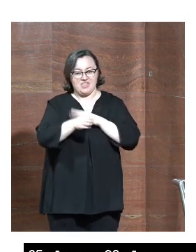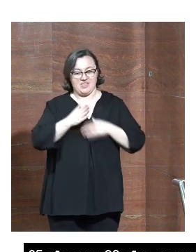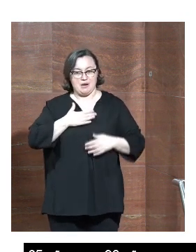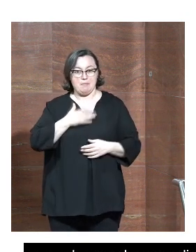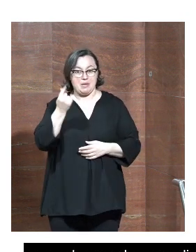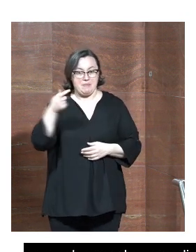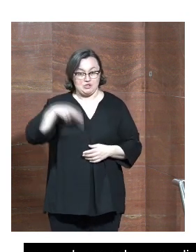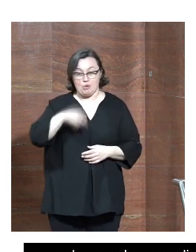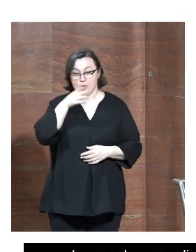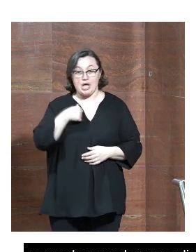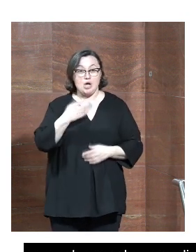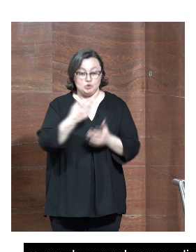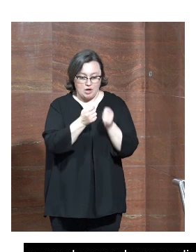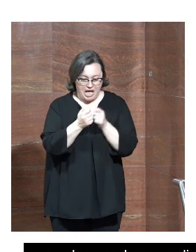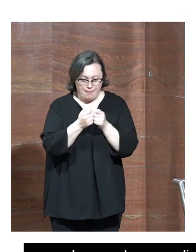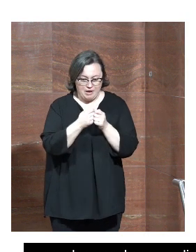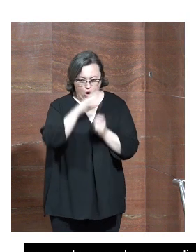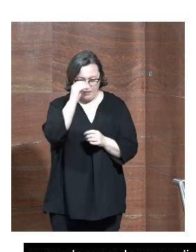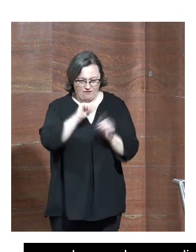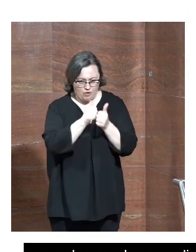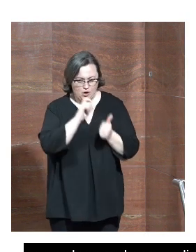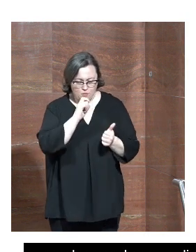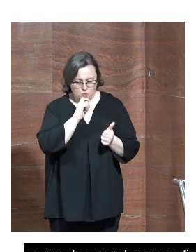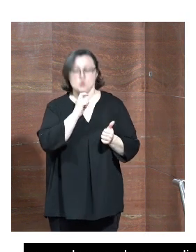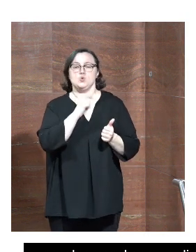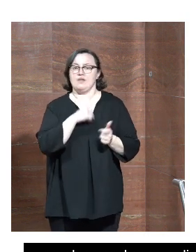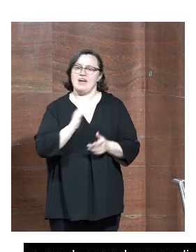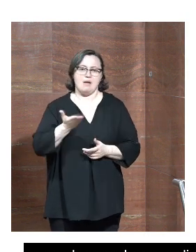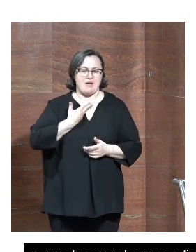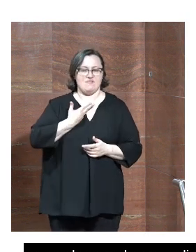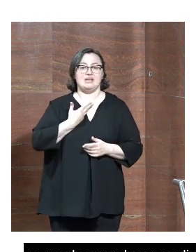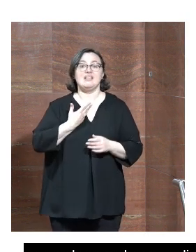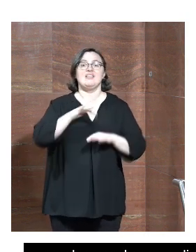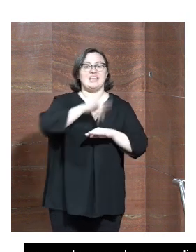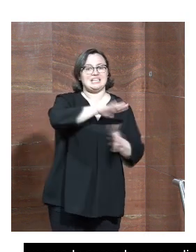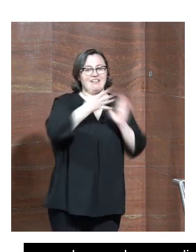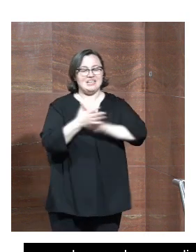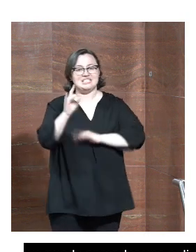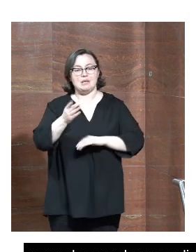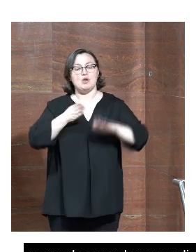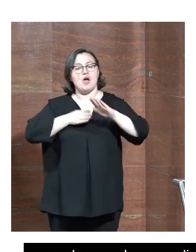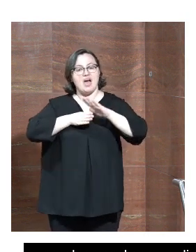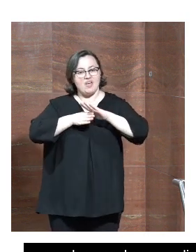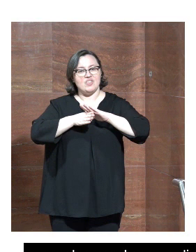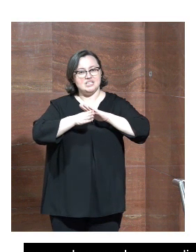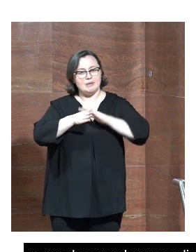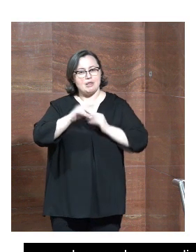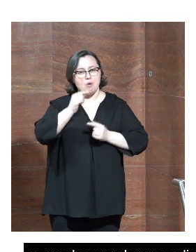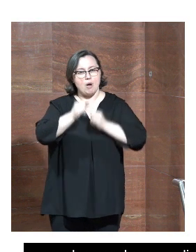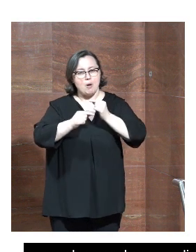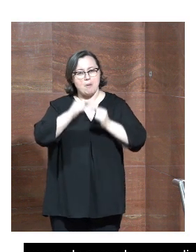pensión porque se me ha olvidado manejar la aplicación. Digitalización sí, pero accesibilidad progresiva también.